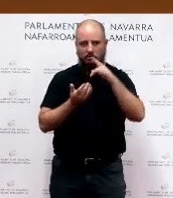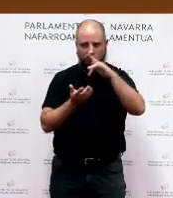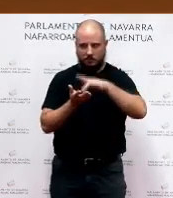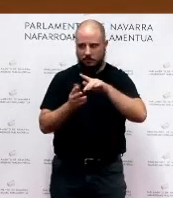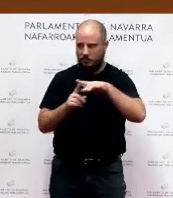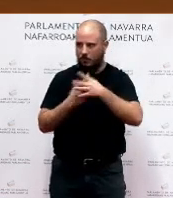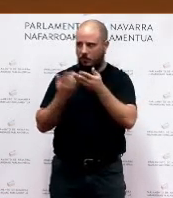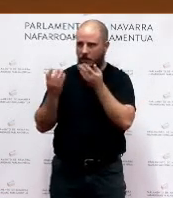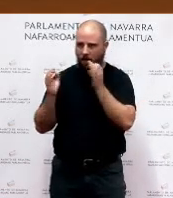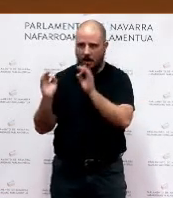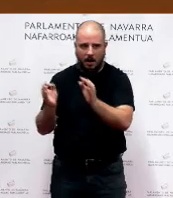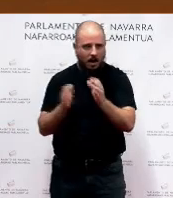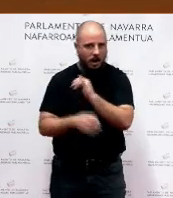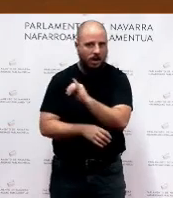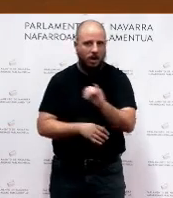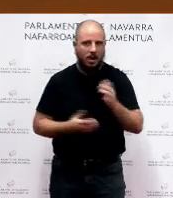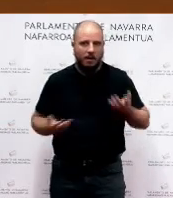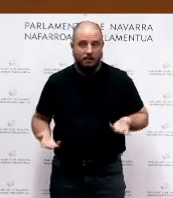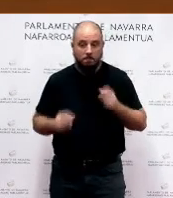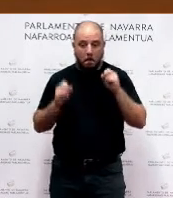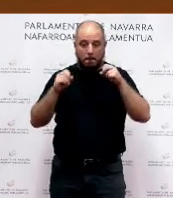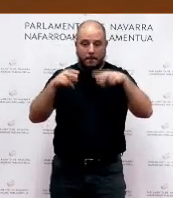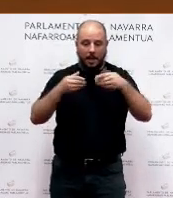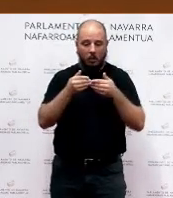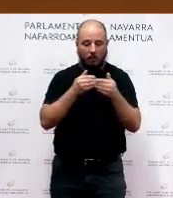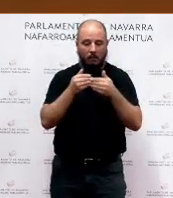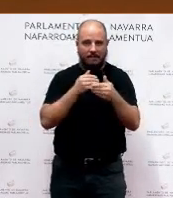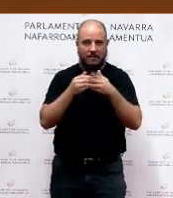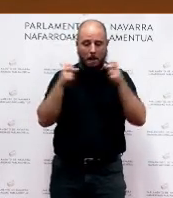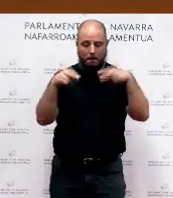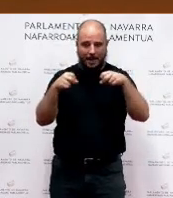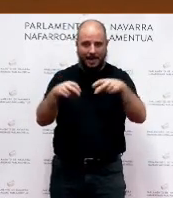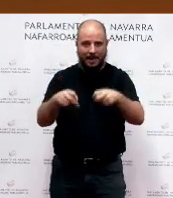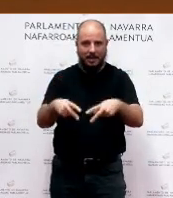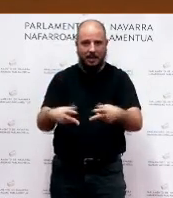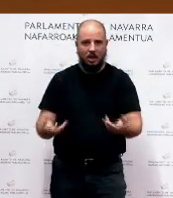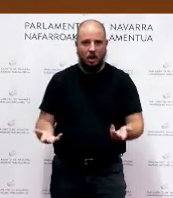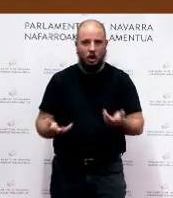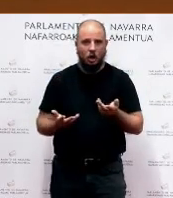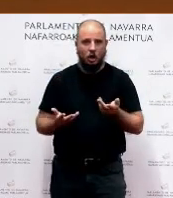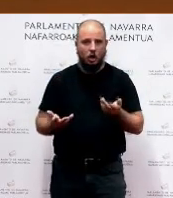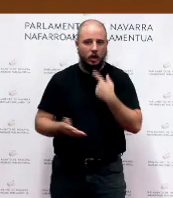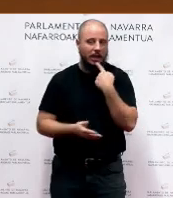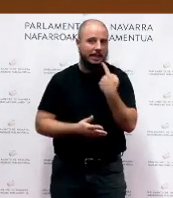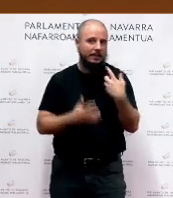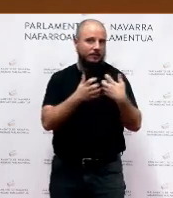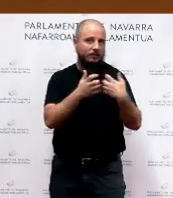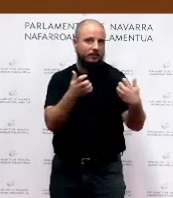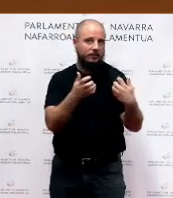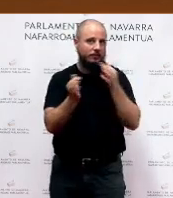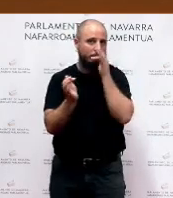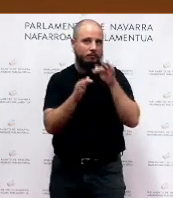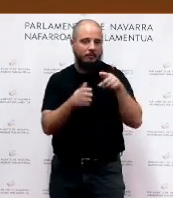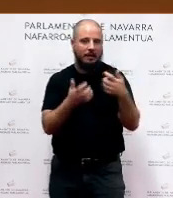peor aún, por cómo se va a agravar en un futuro inmediato, la muletilla consiste en decir que, como es un